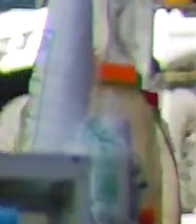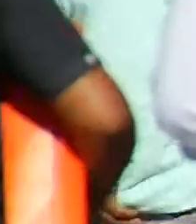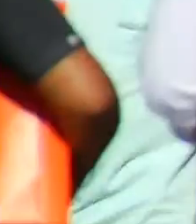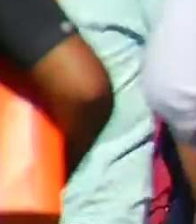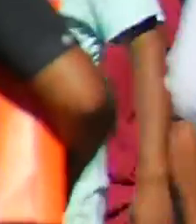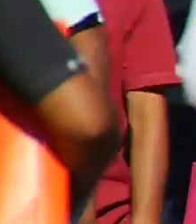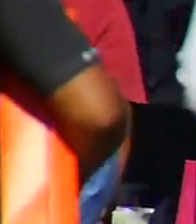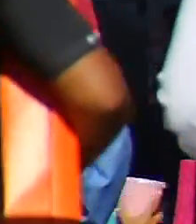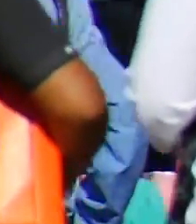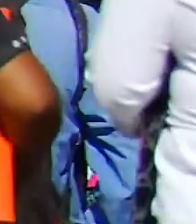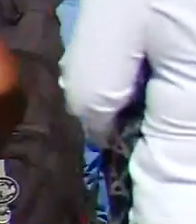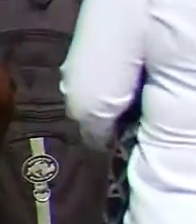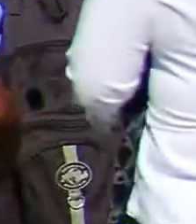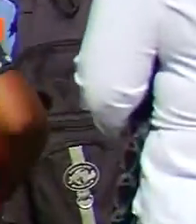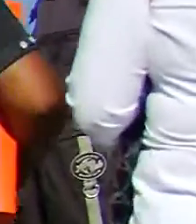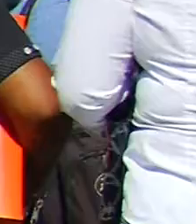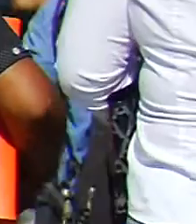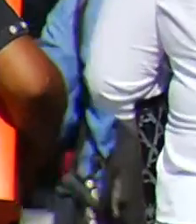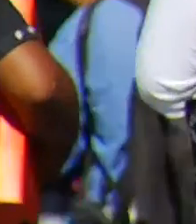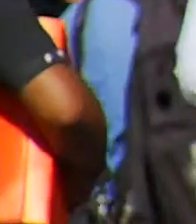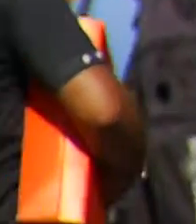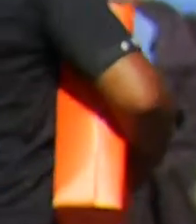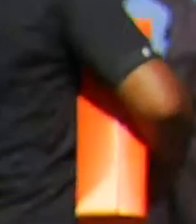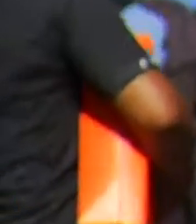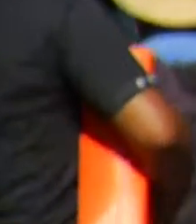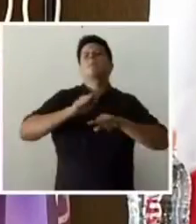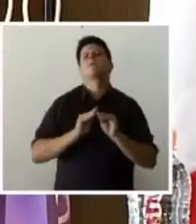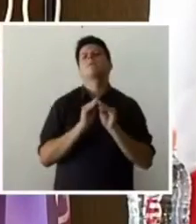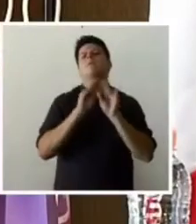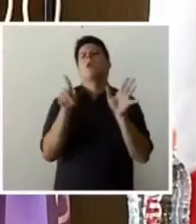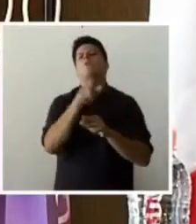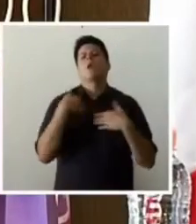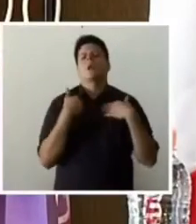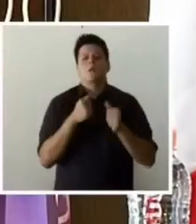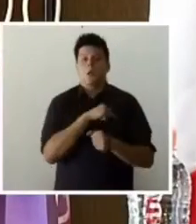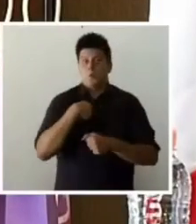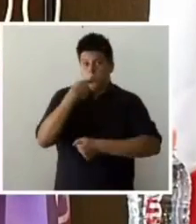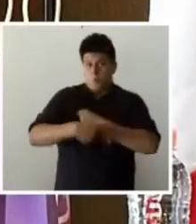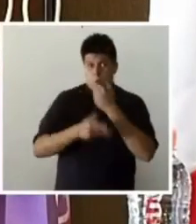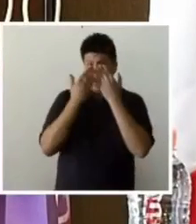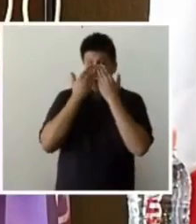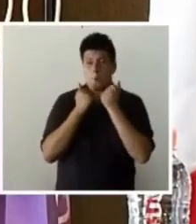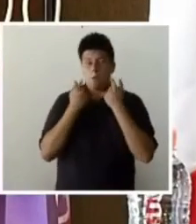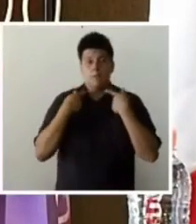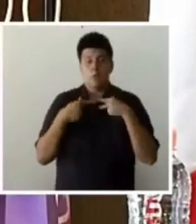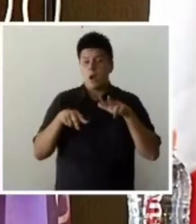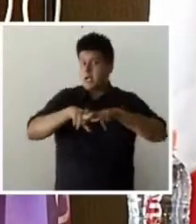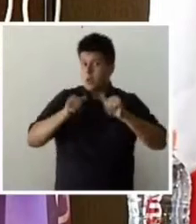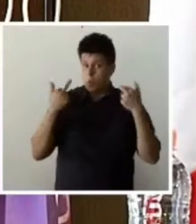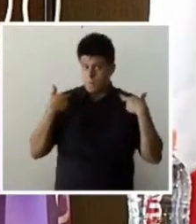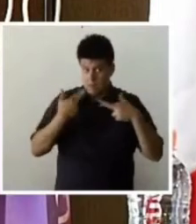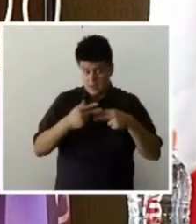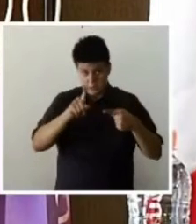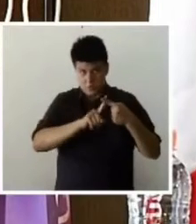van a hacer todo lo necesario para no poner en riesgo la vida de los ciudadanos si no no pondremos en riesgo a ningún maestro a